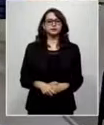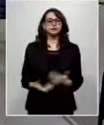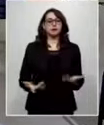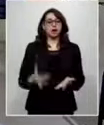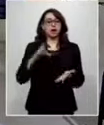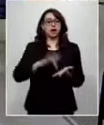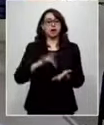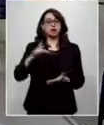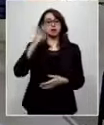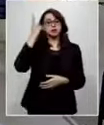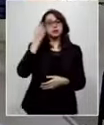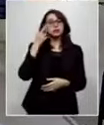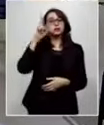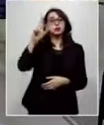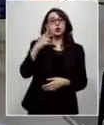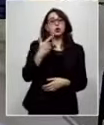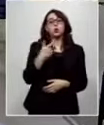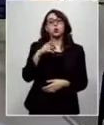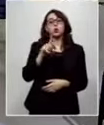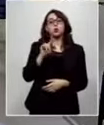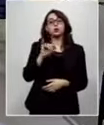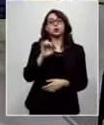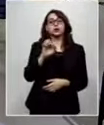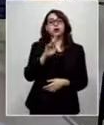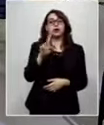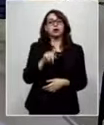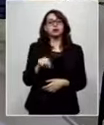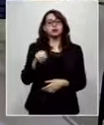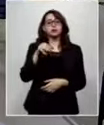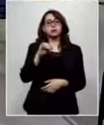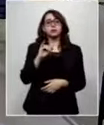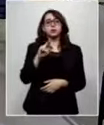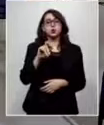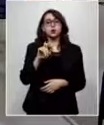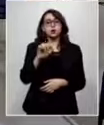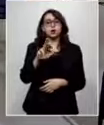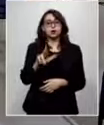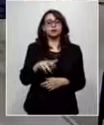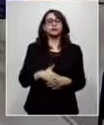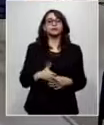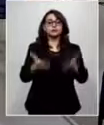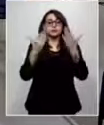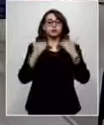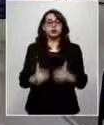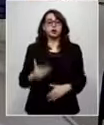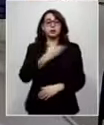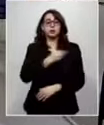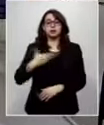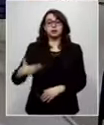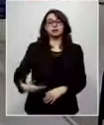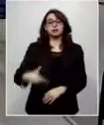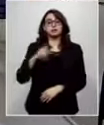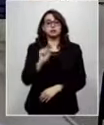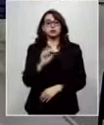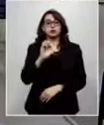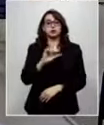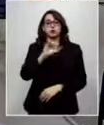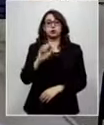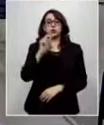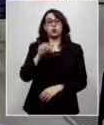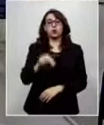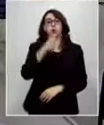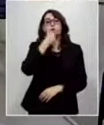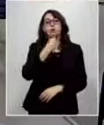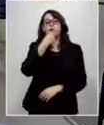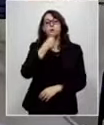Gracias a la doctora Gutiérrez Müller. Escucharemos al ministro Arturo Saldívar, presidente de la Suprema Corte de Justicia de la Nación